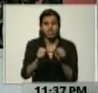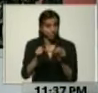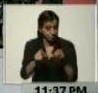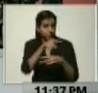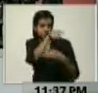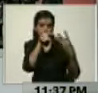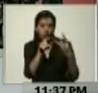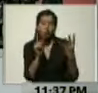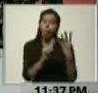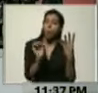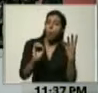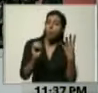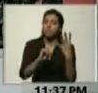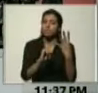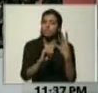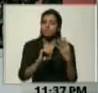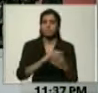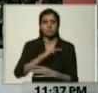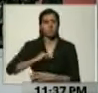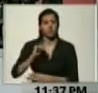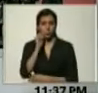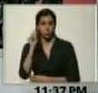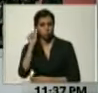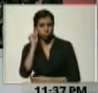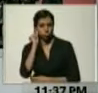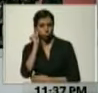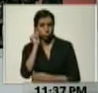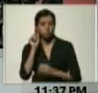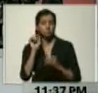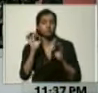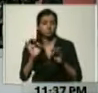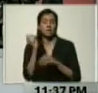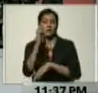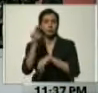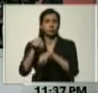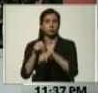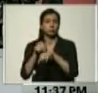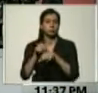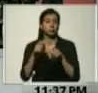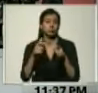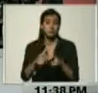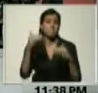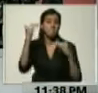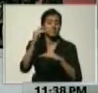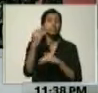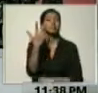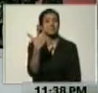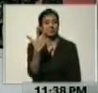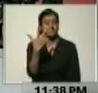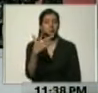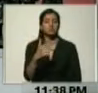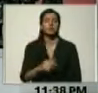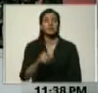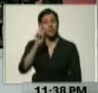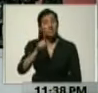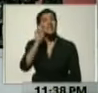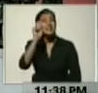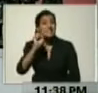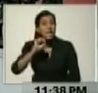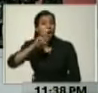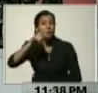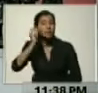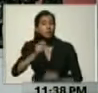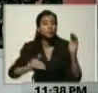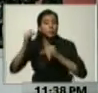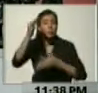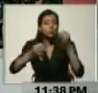a los integrantes e integrantes de la Asamblea Nacional en número no menor de 3, al Tribunal Supremo de Justicia